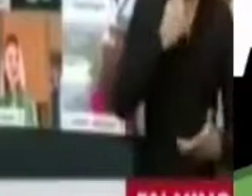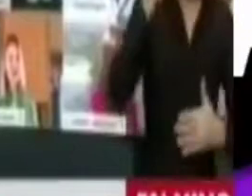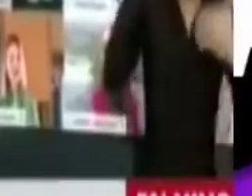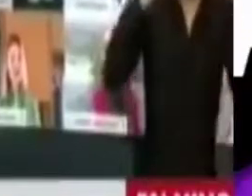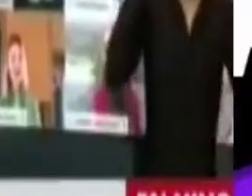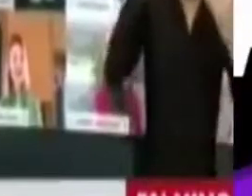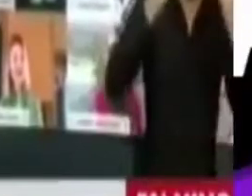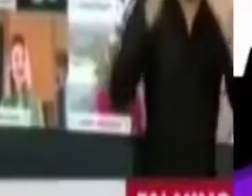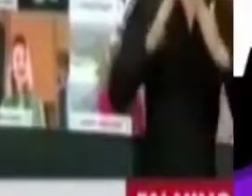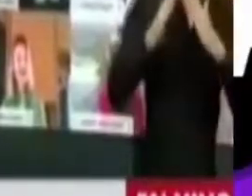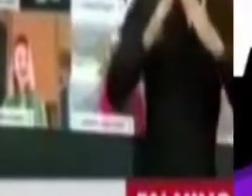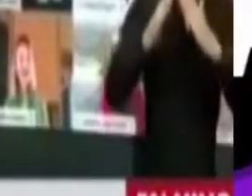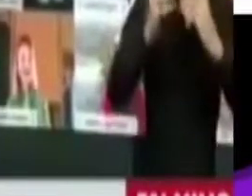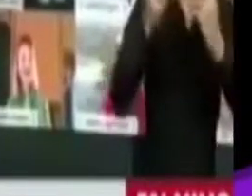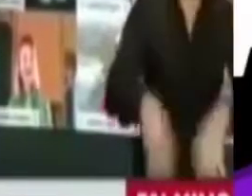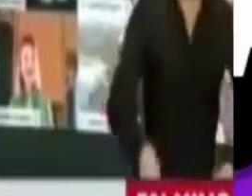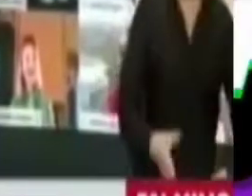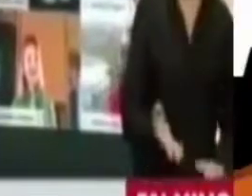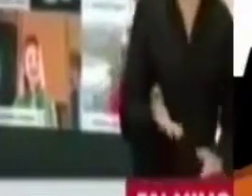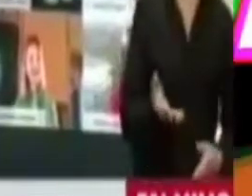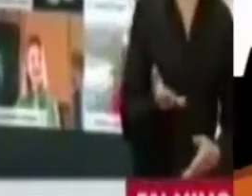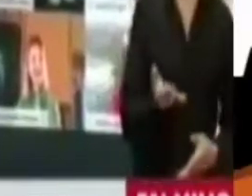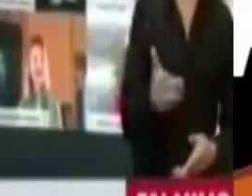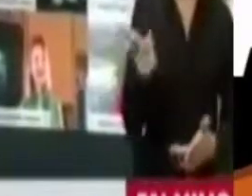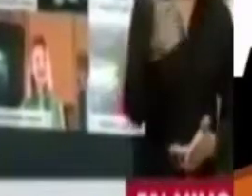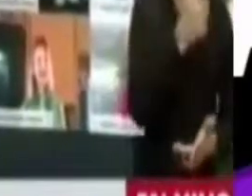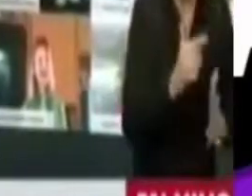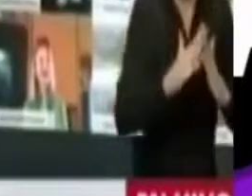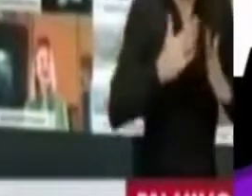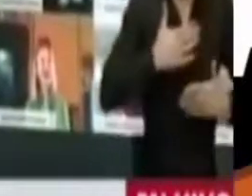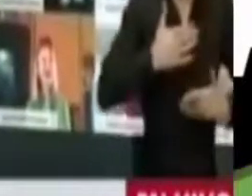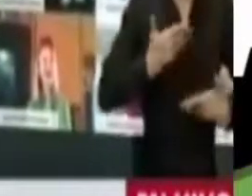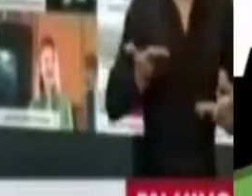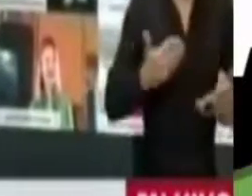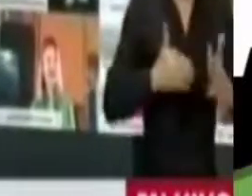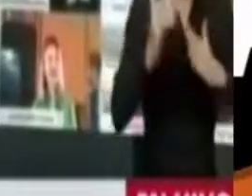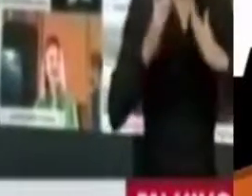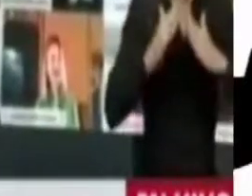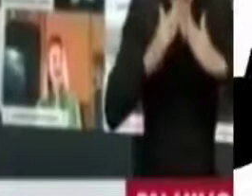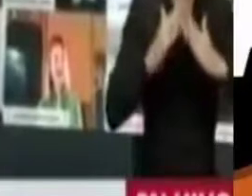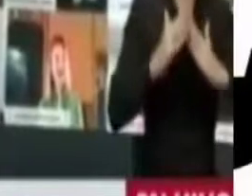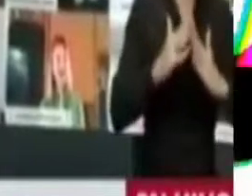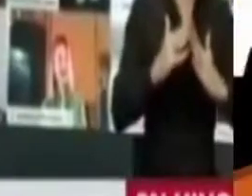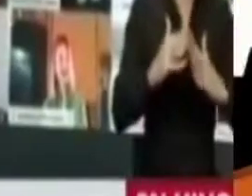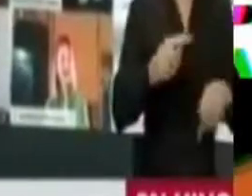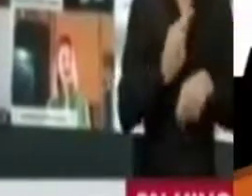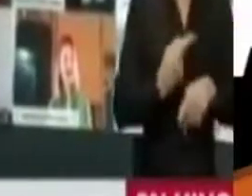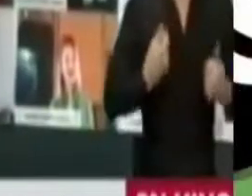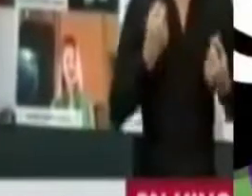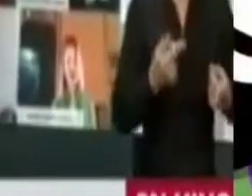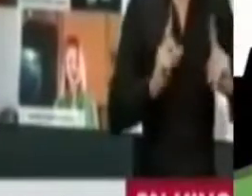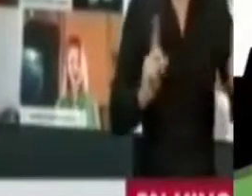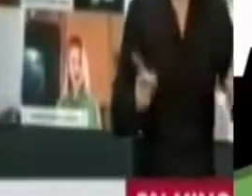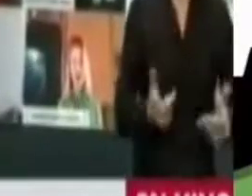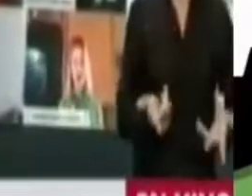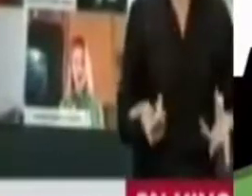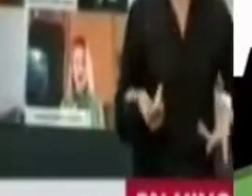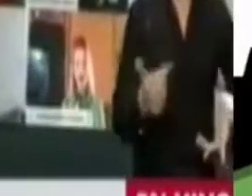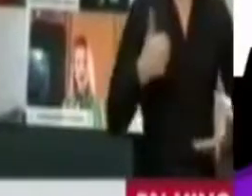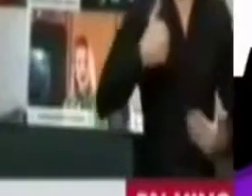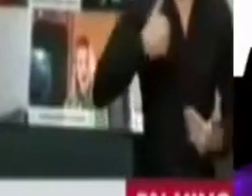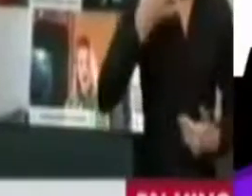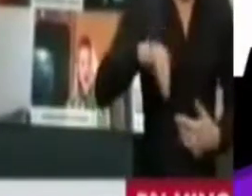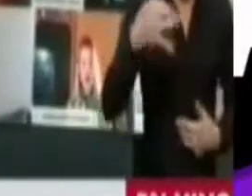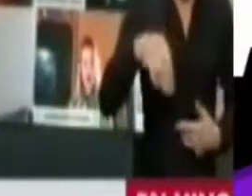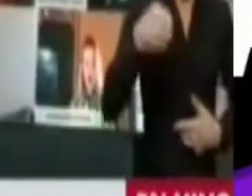habían votado en contra. Es cierto que ellos, de alguna manera, habían cuestionado el párrafo anterior,